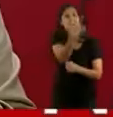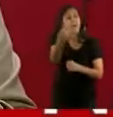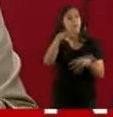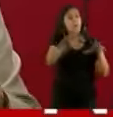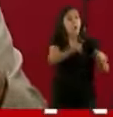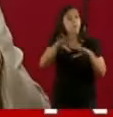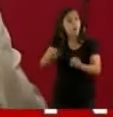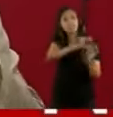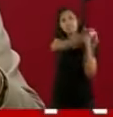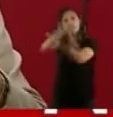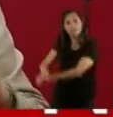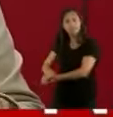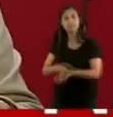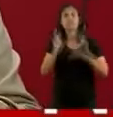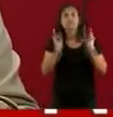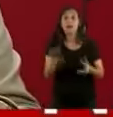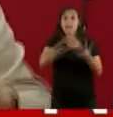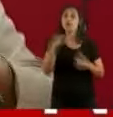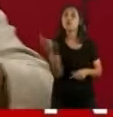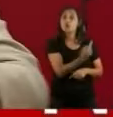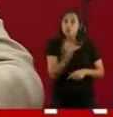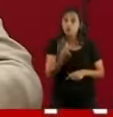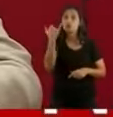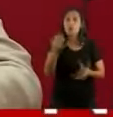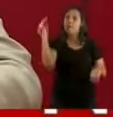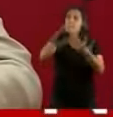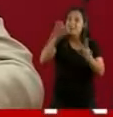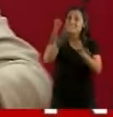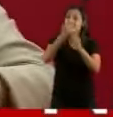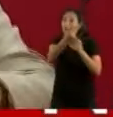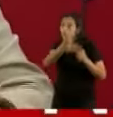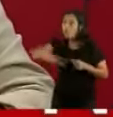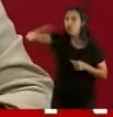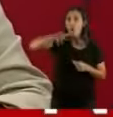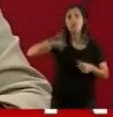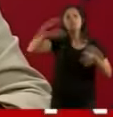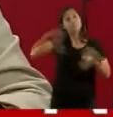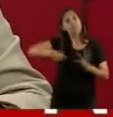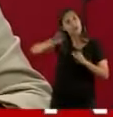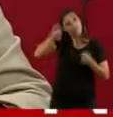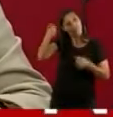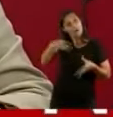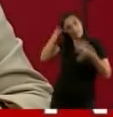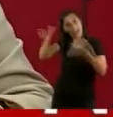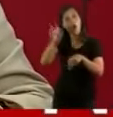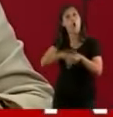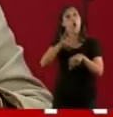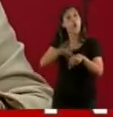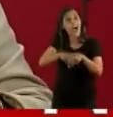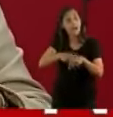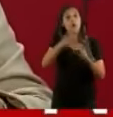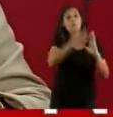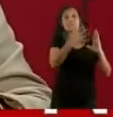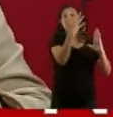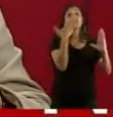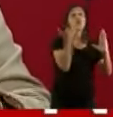ellas. Vamos a incrementar las operaciones de saturación con especial énfasis en los horarios críticos, de